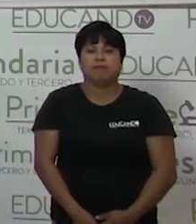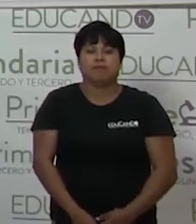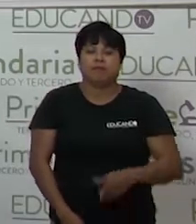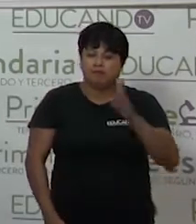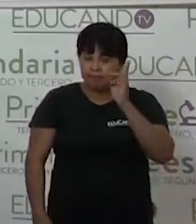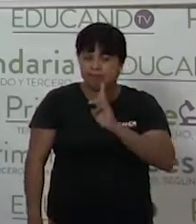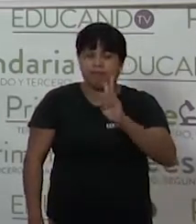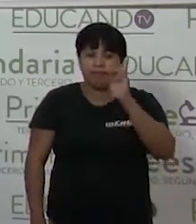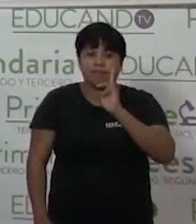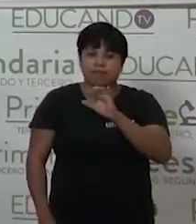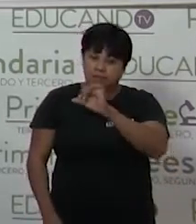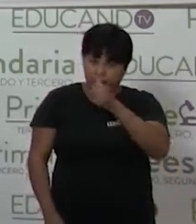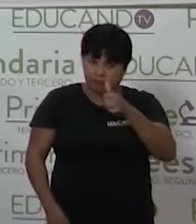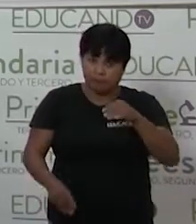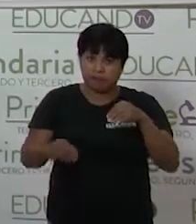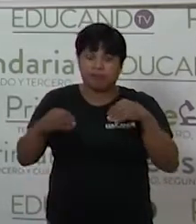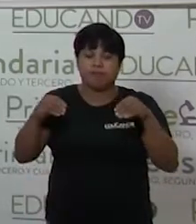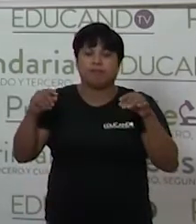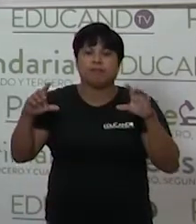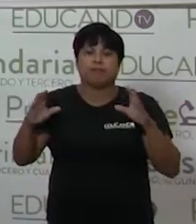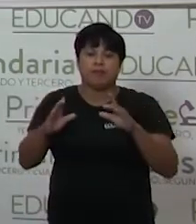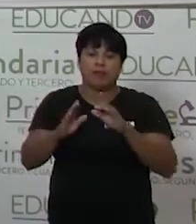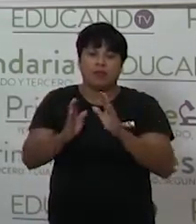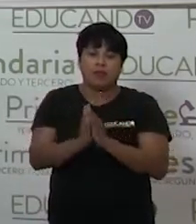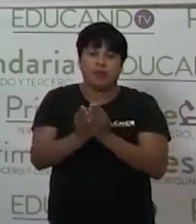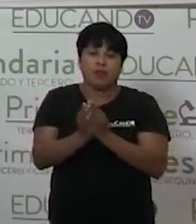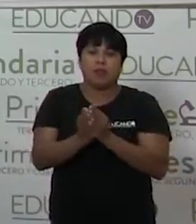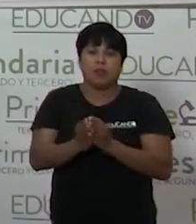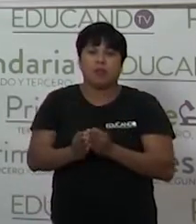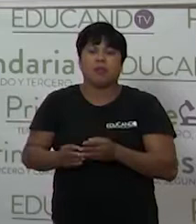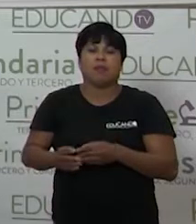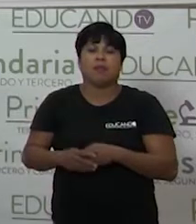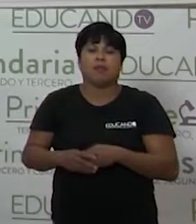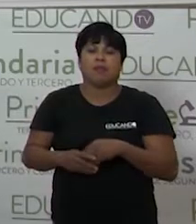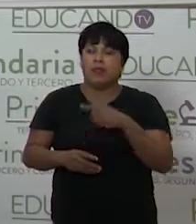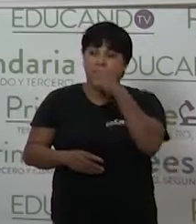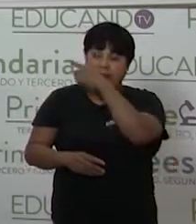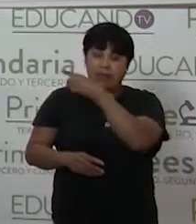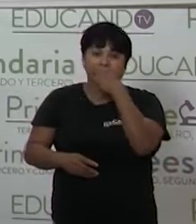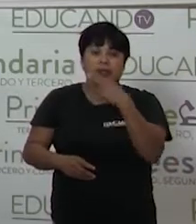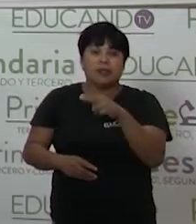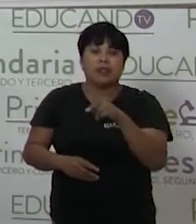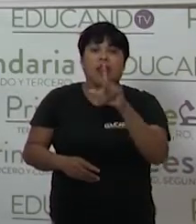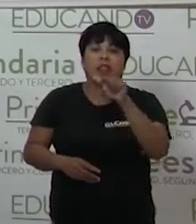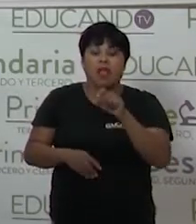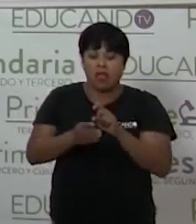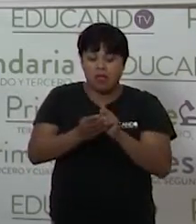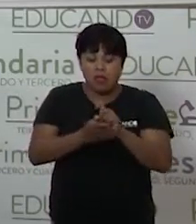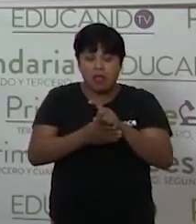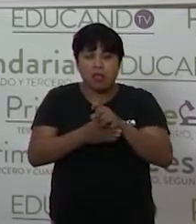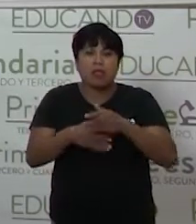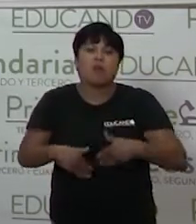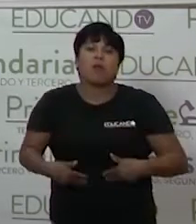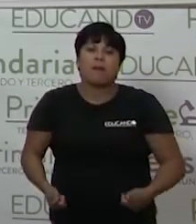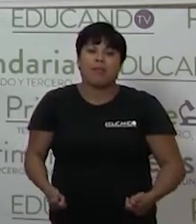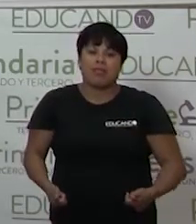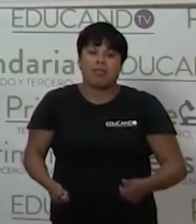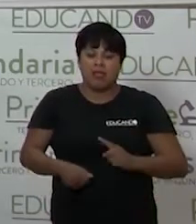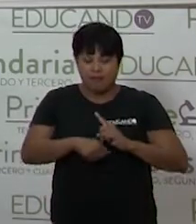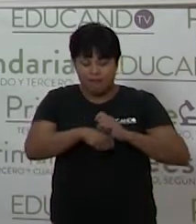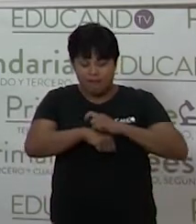a ver este también se ve interesante se llama la oruga muy hambrienta